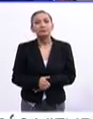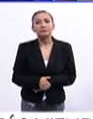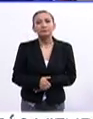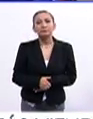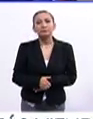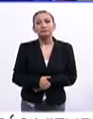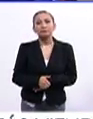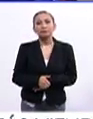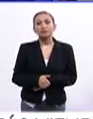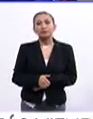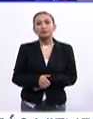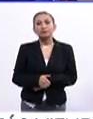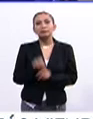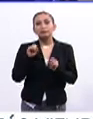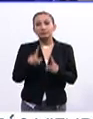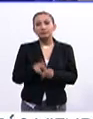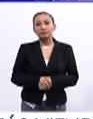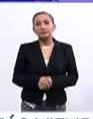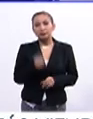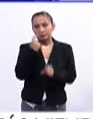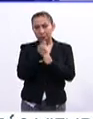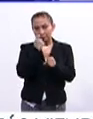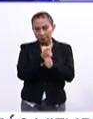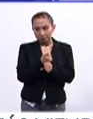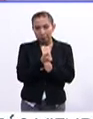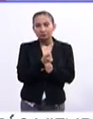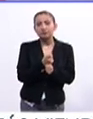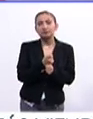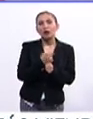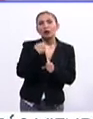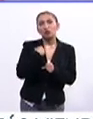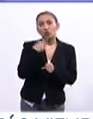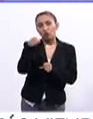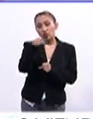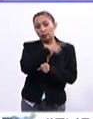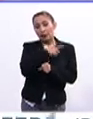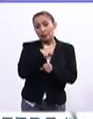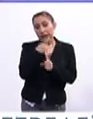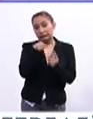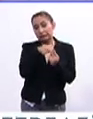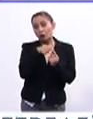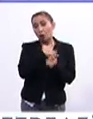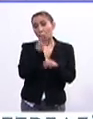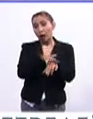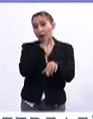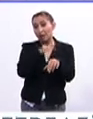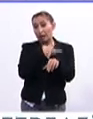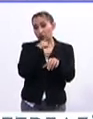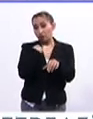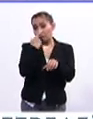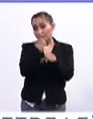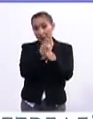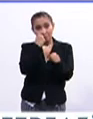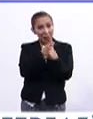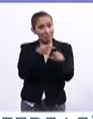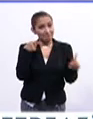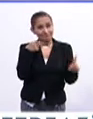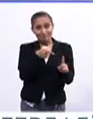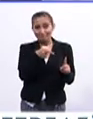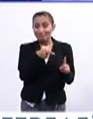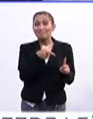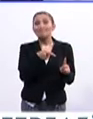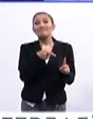Baja California. Ok. Primeramente, pues debes contar con cierto promedio y